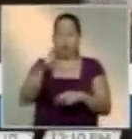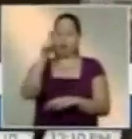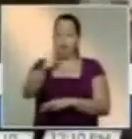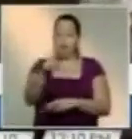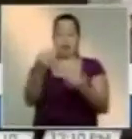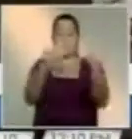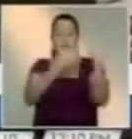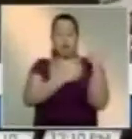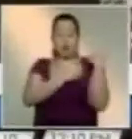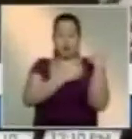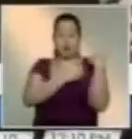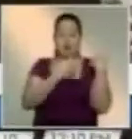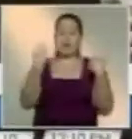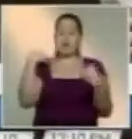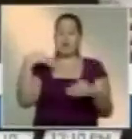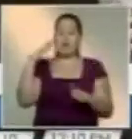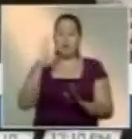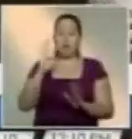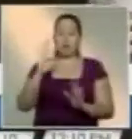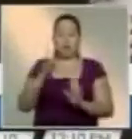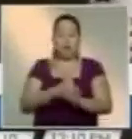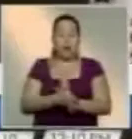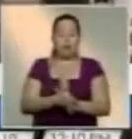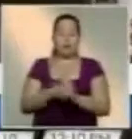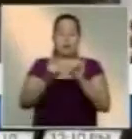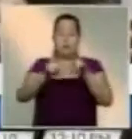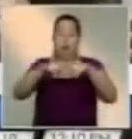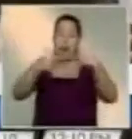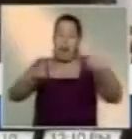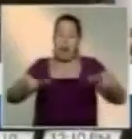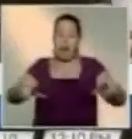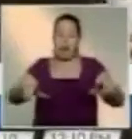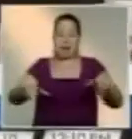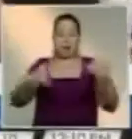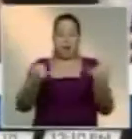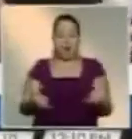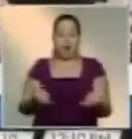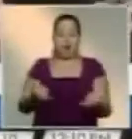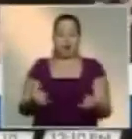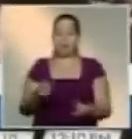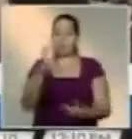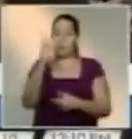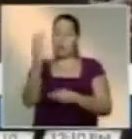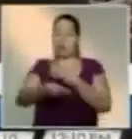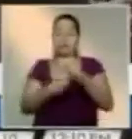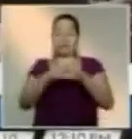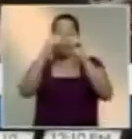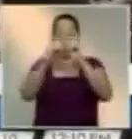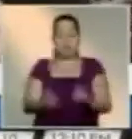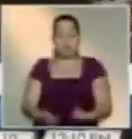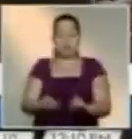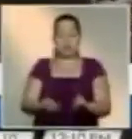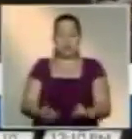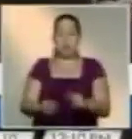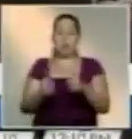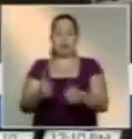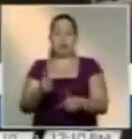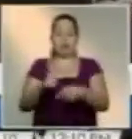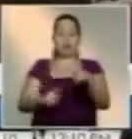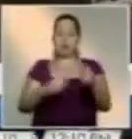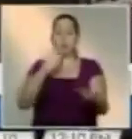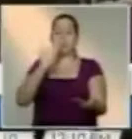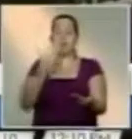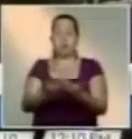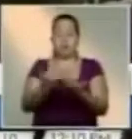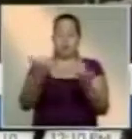la responsabilidad de lo que pueda pasar allí en el lago de las Tacariguas a partir de este momento, si no toman una decisión como es la que hemos estado